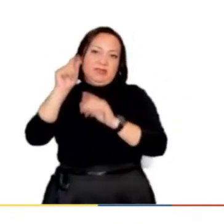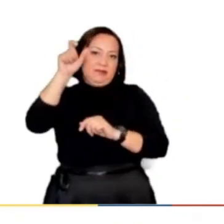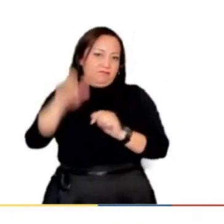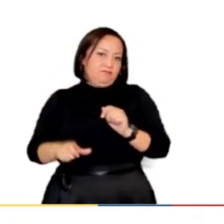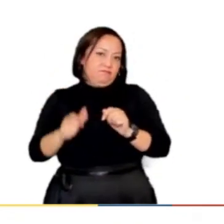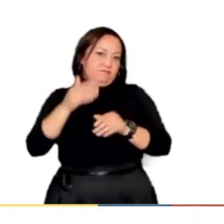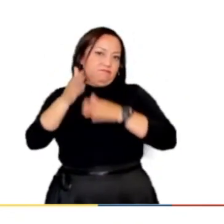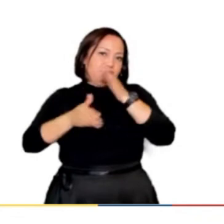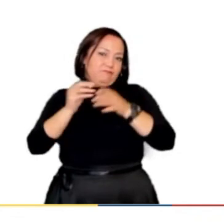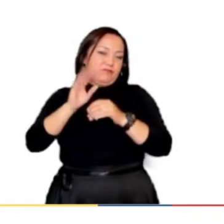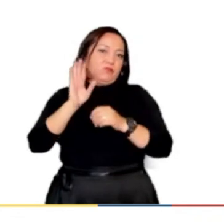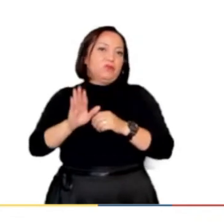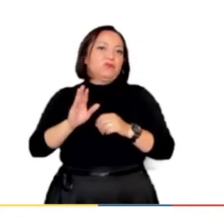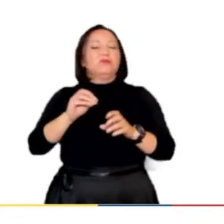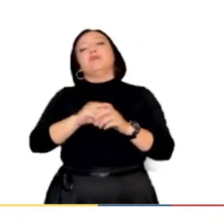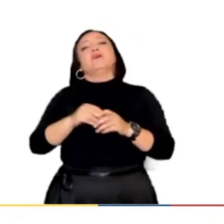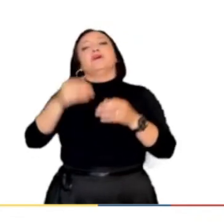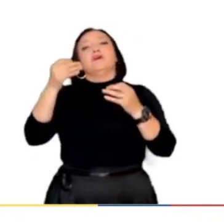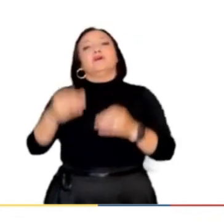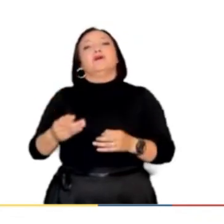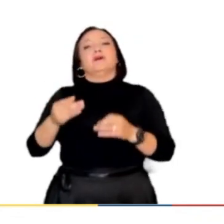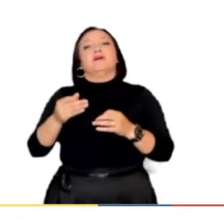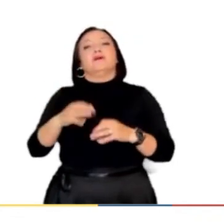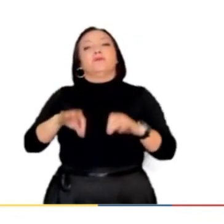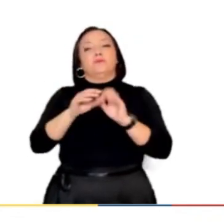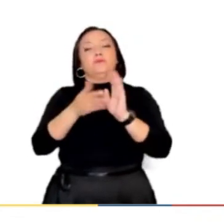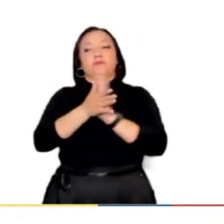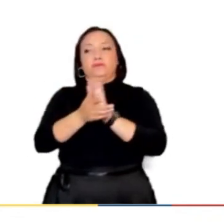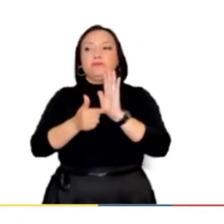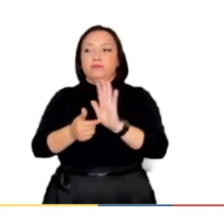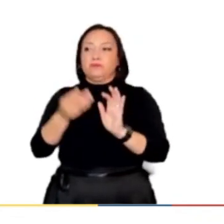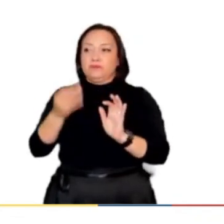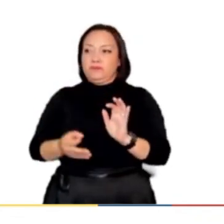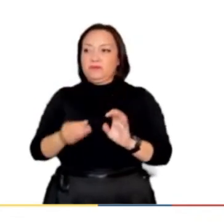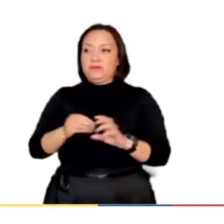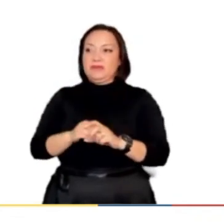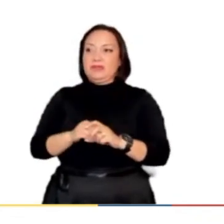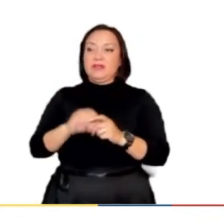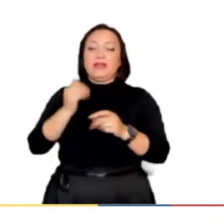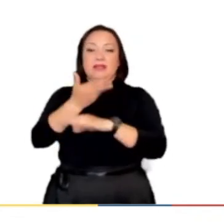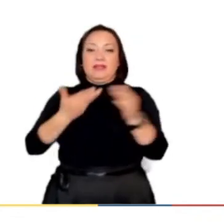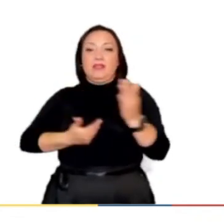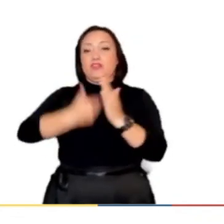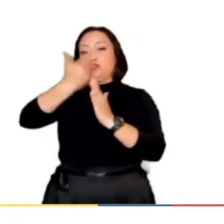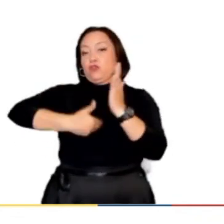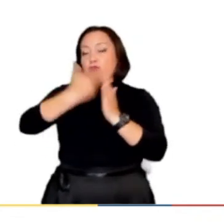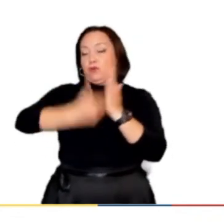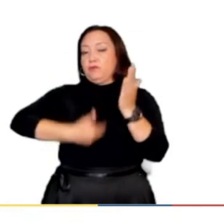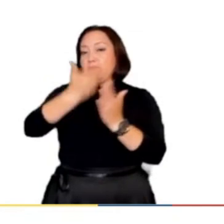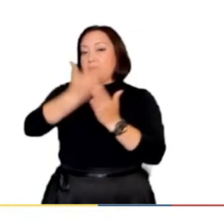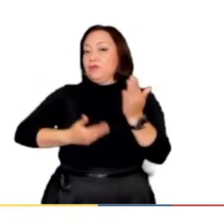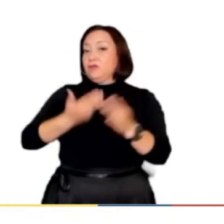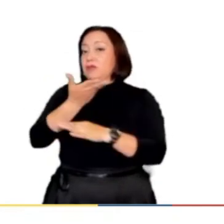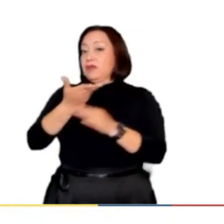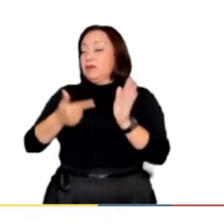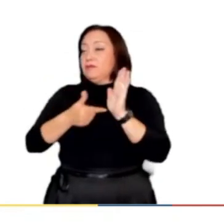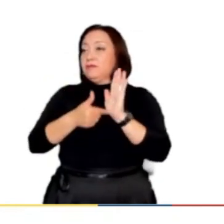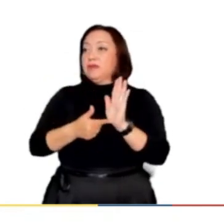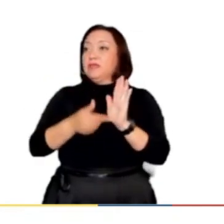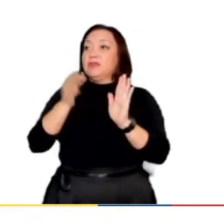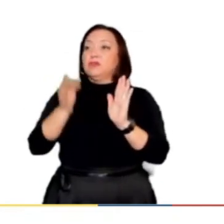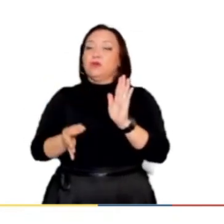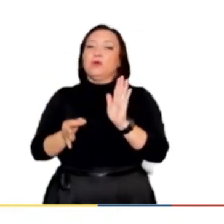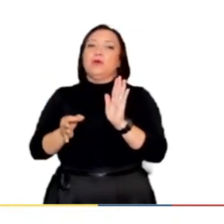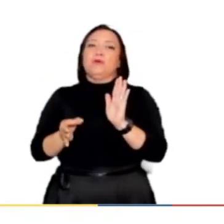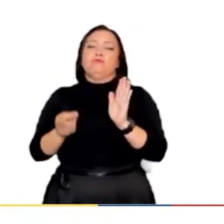ese momento, fundamentalmente encuentra que la documentación que está pidiendo es una documentación que es por